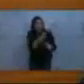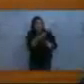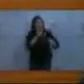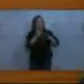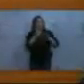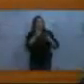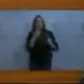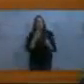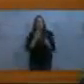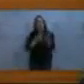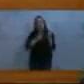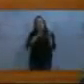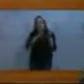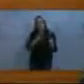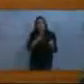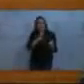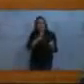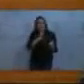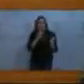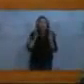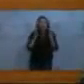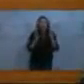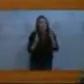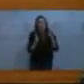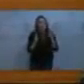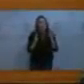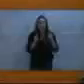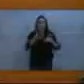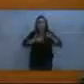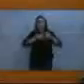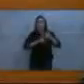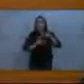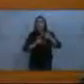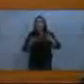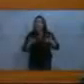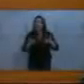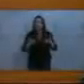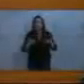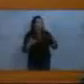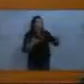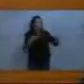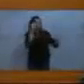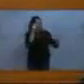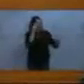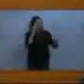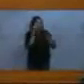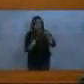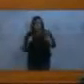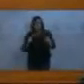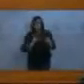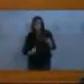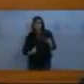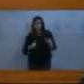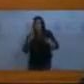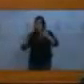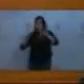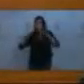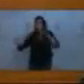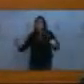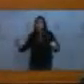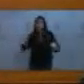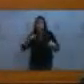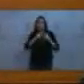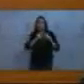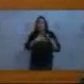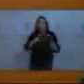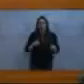de contratación de profesionales en determinadas épocas del año o según qué especialidad. Pero ¿ha pensado usted por qué estos profesionales huyen de esta